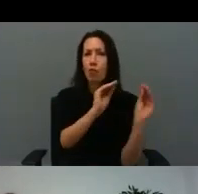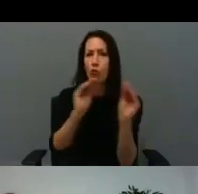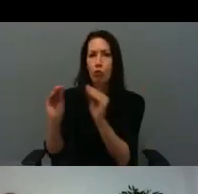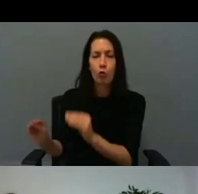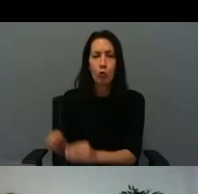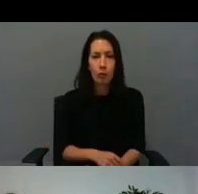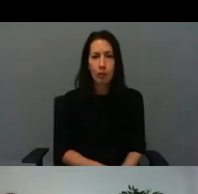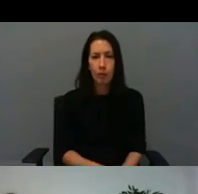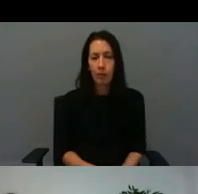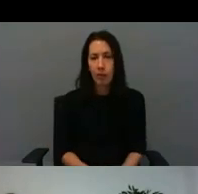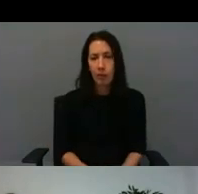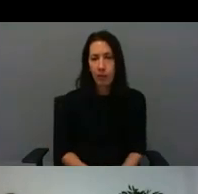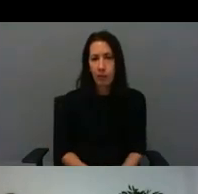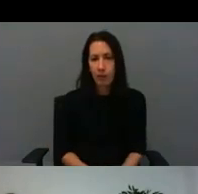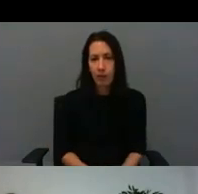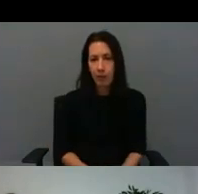gobierno...